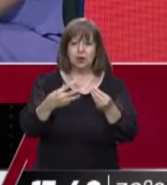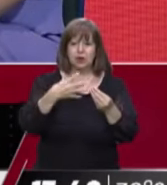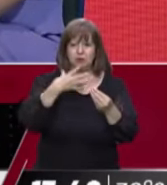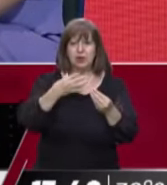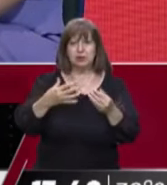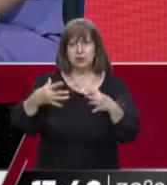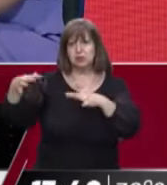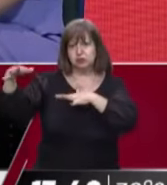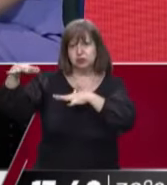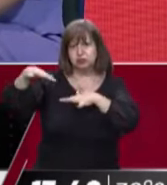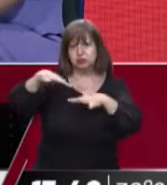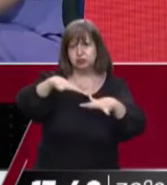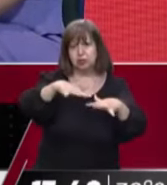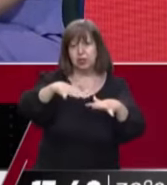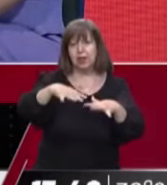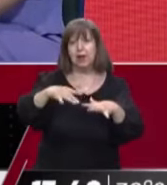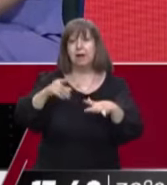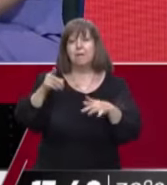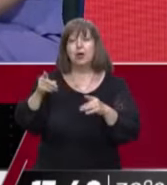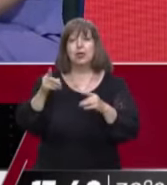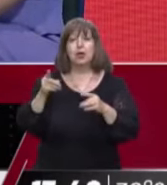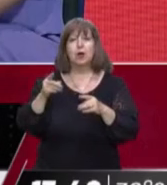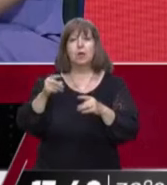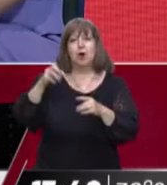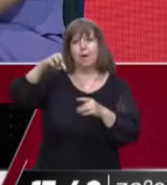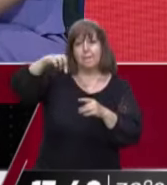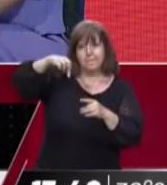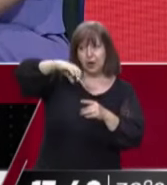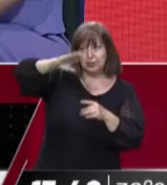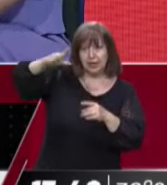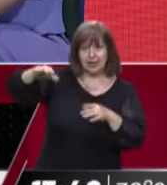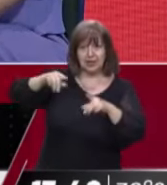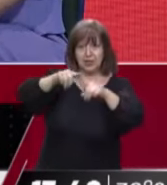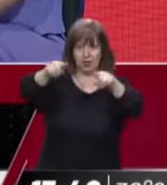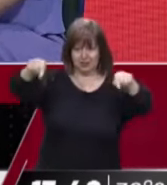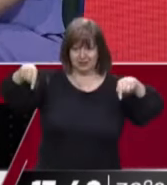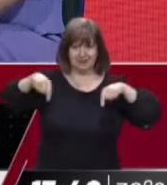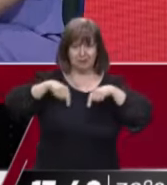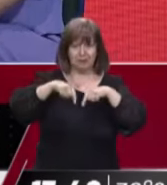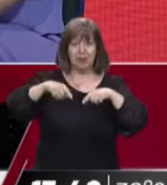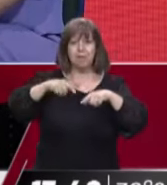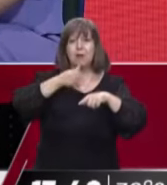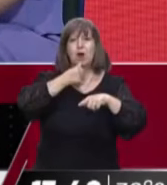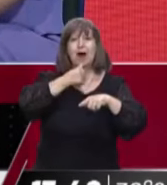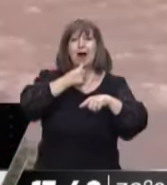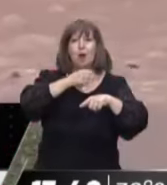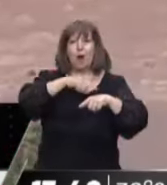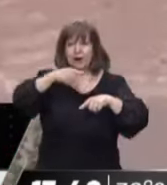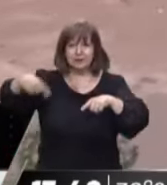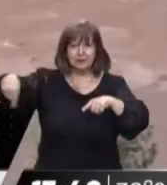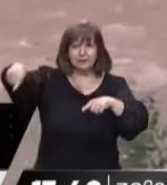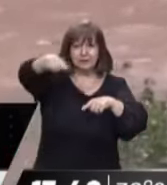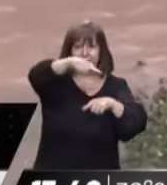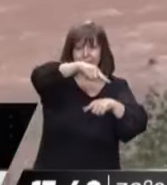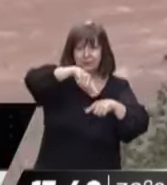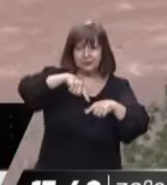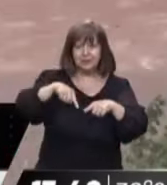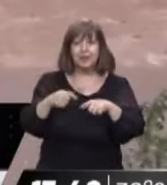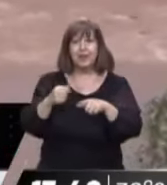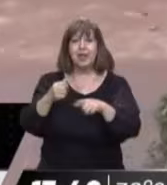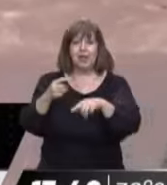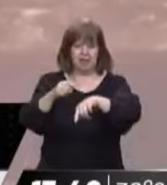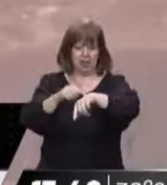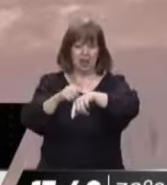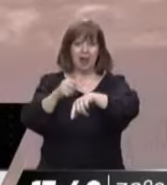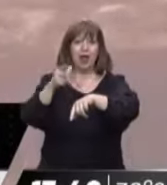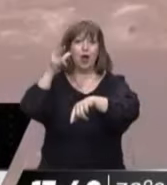liberación del del dique potrerillos los trabajos van a realizarse por intervalos de 15 minutos inició a las 8 de la mañana esto así que ya se está realizando que